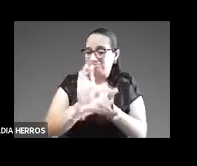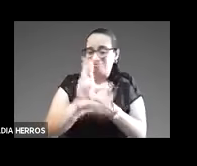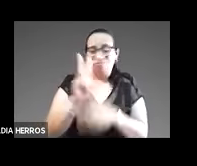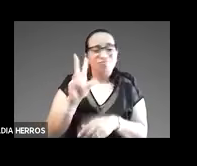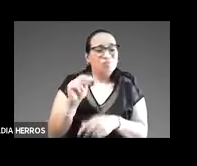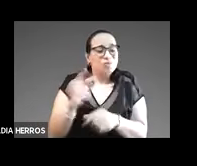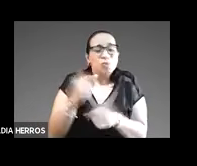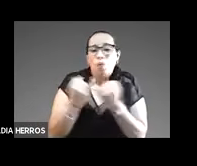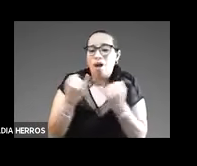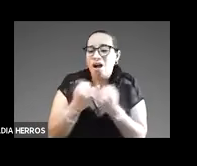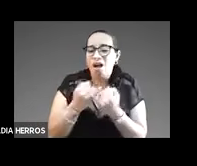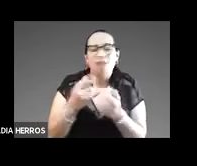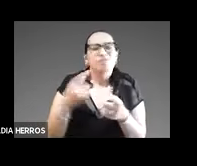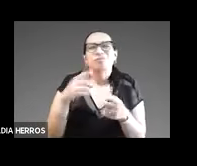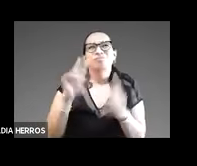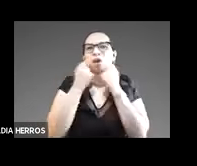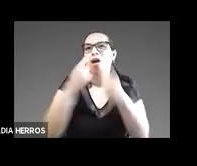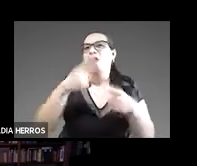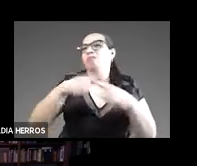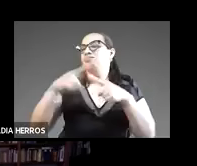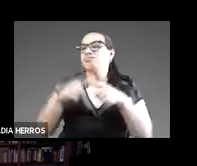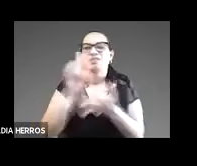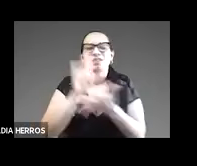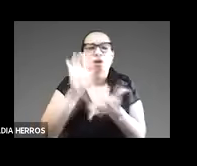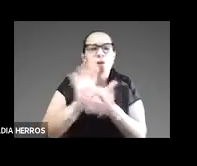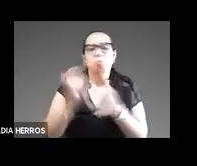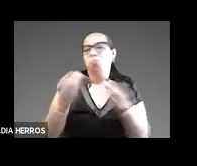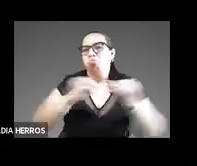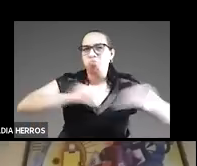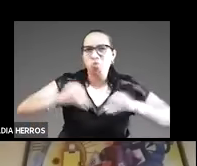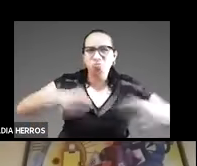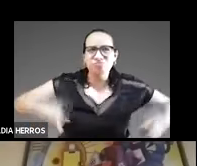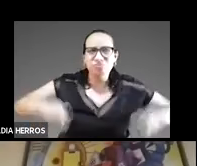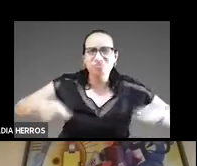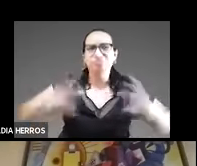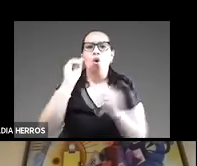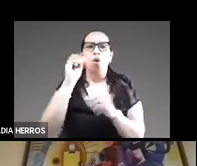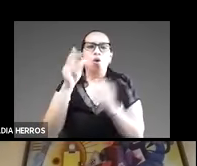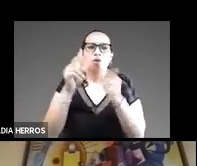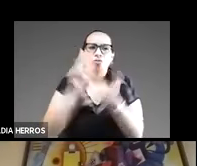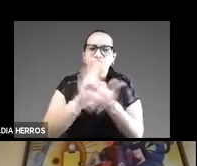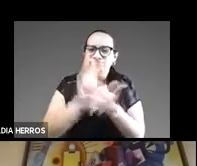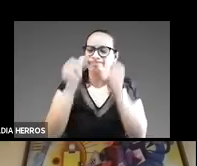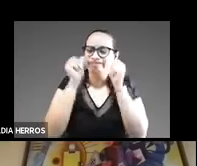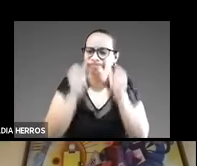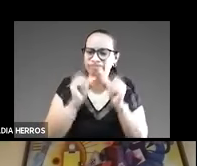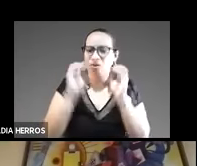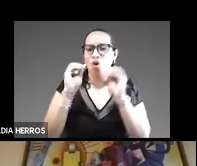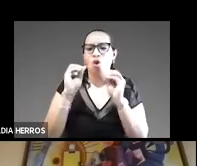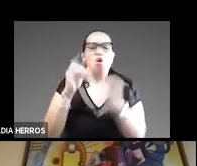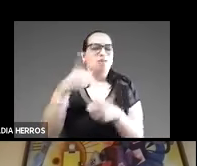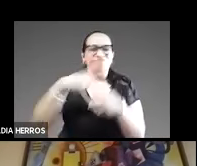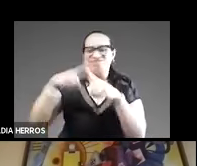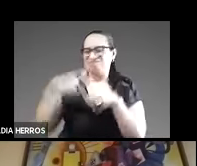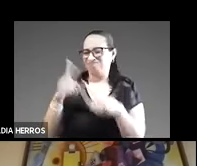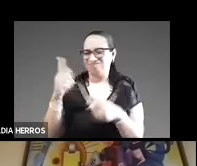de discapacidad, ya sea de movilidad, visual, en fin, ¿no? Una